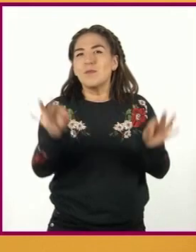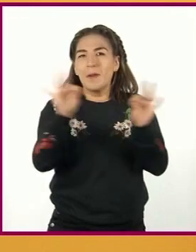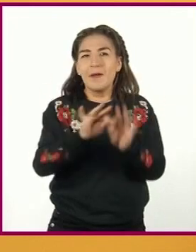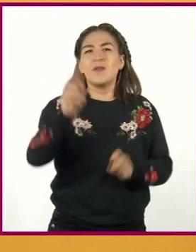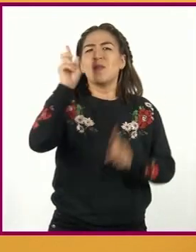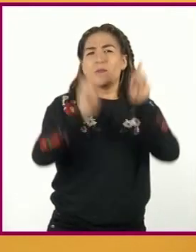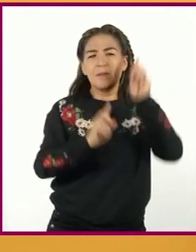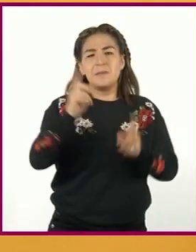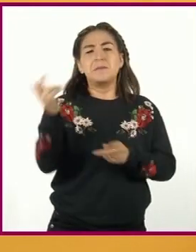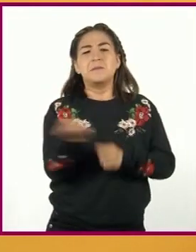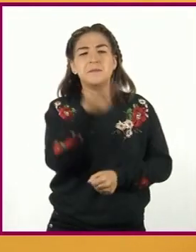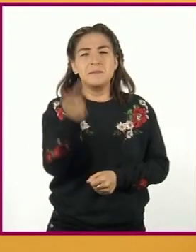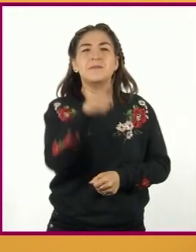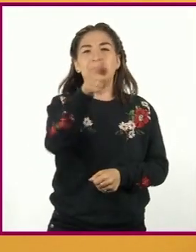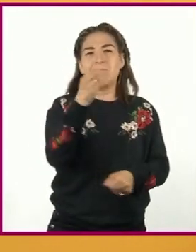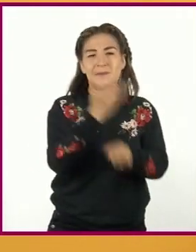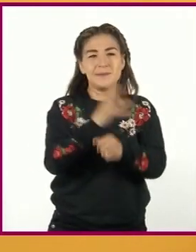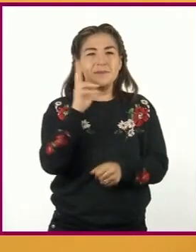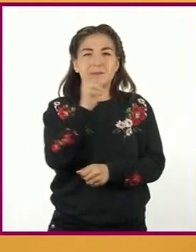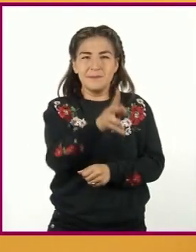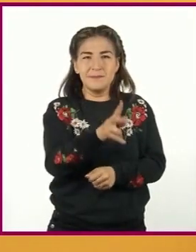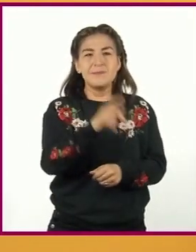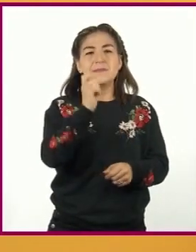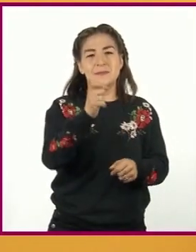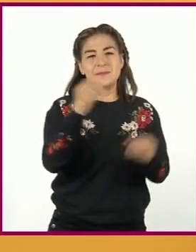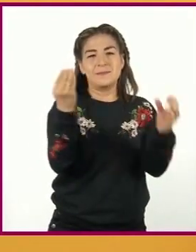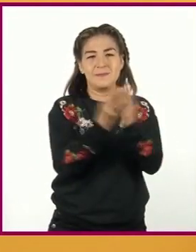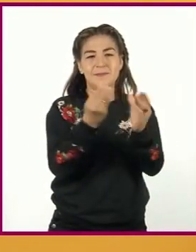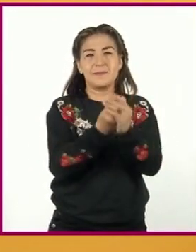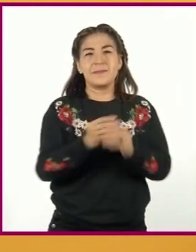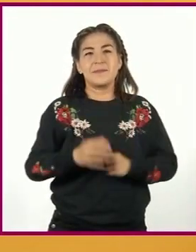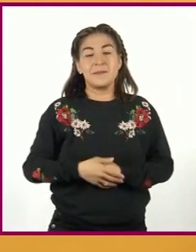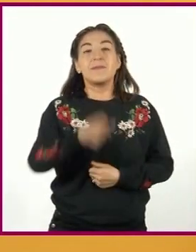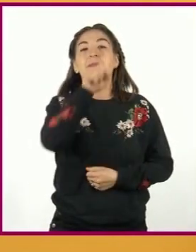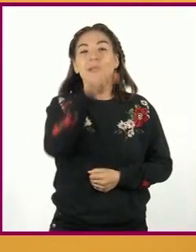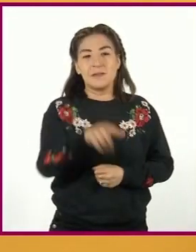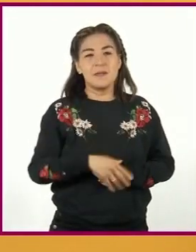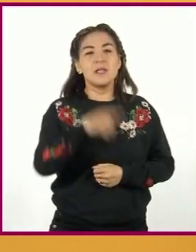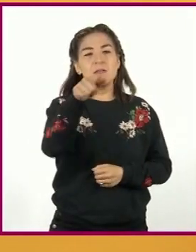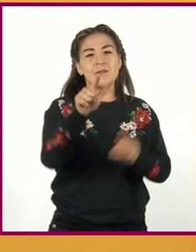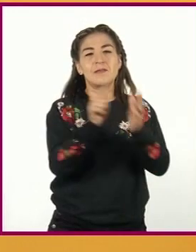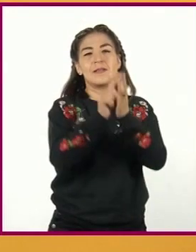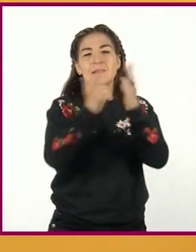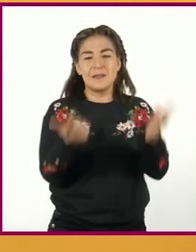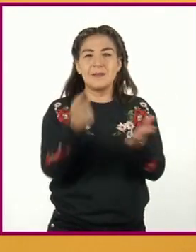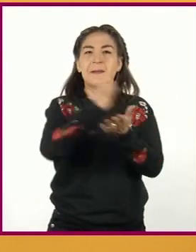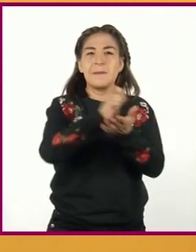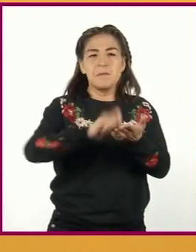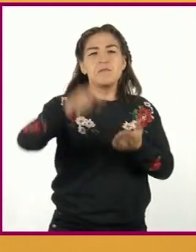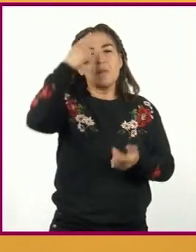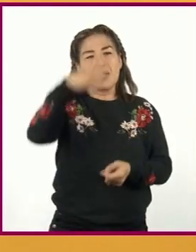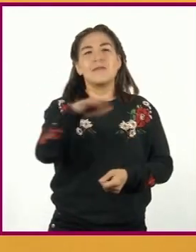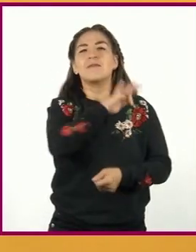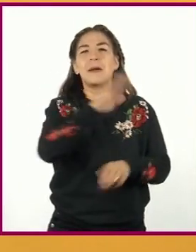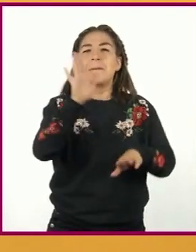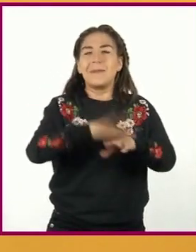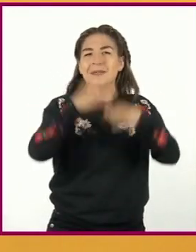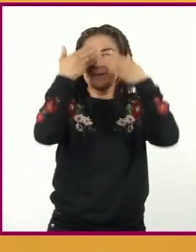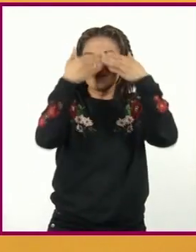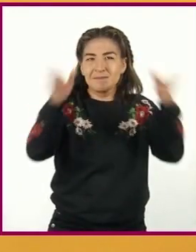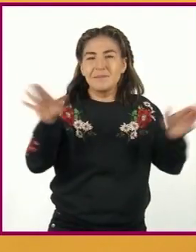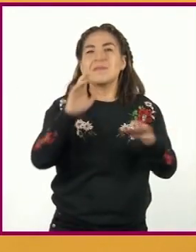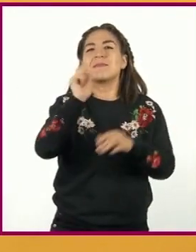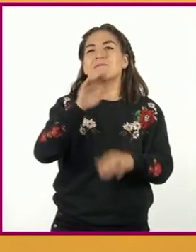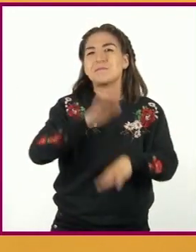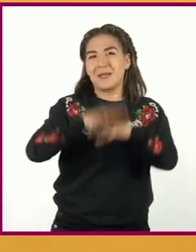dudas o preguntas que les surjan a lo largo de esta sesión. Además, su libro de texto, para que puedan ampliar o